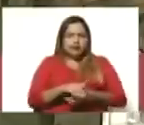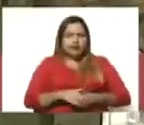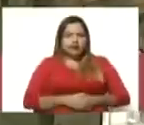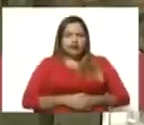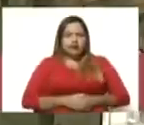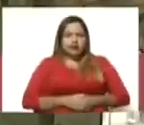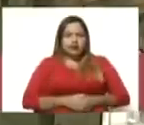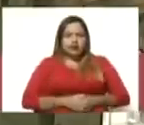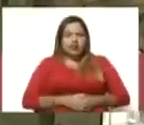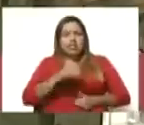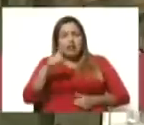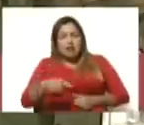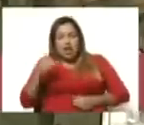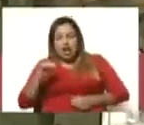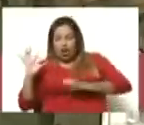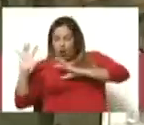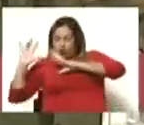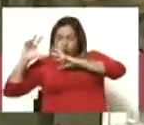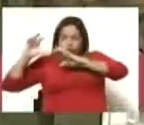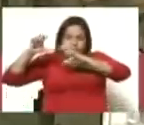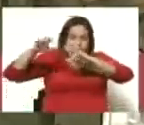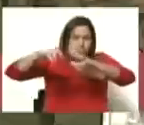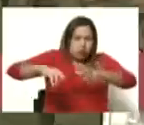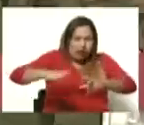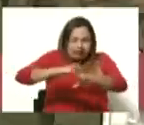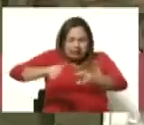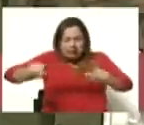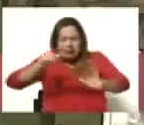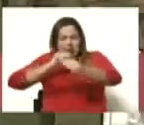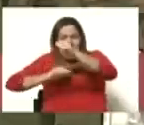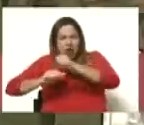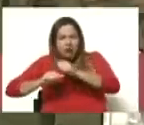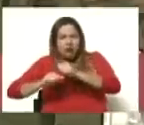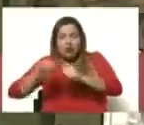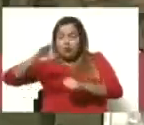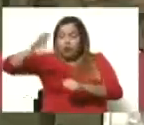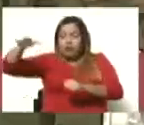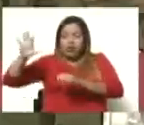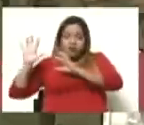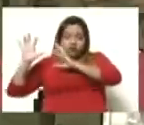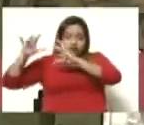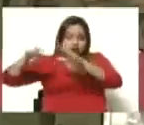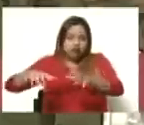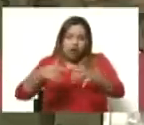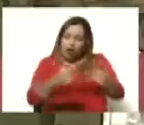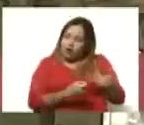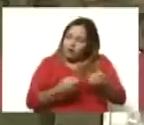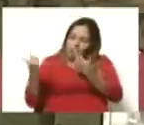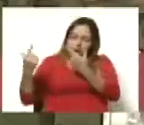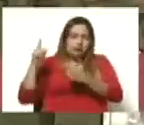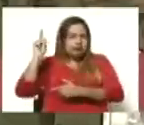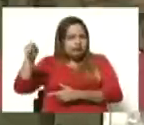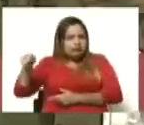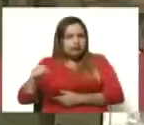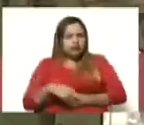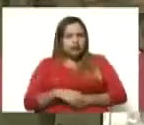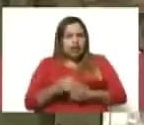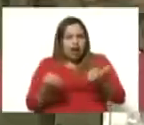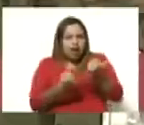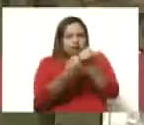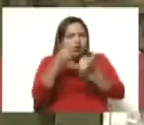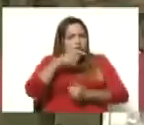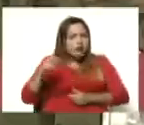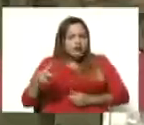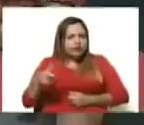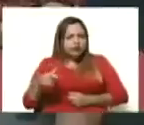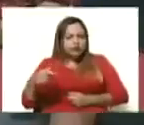una luz de barro también que vino de la montaña. Nos vamos para allá a seguir apoyando al pueblo. Confío